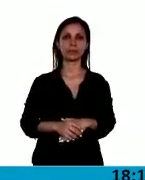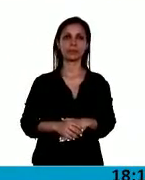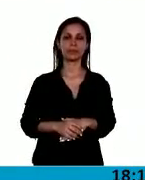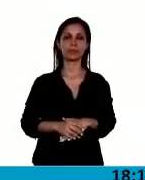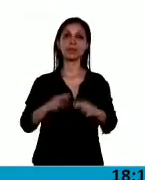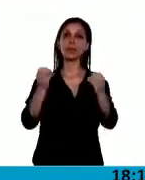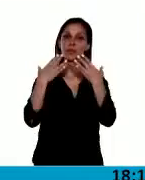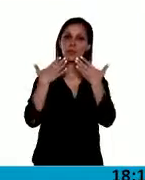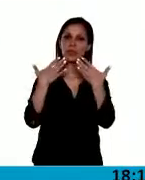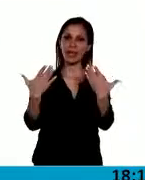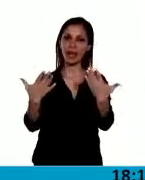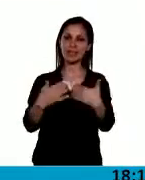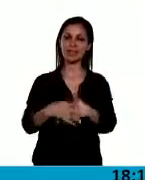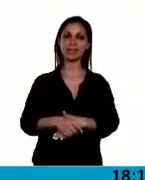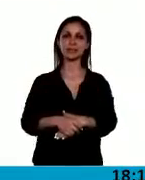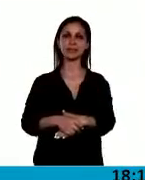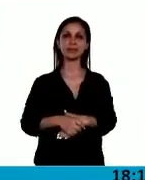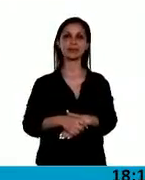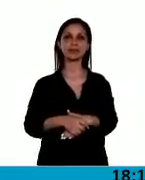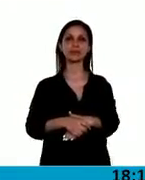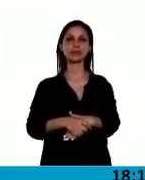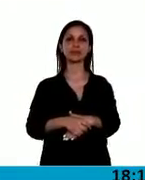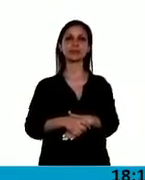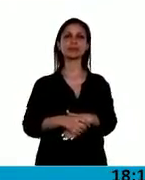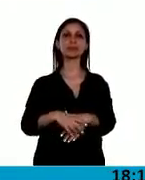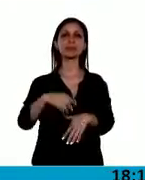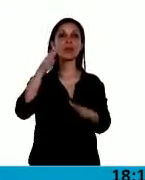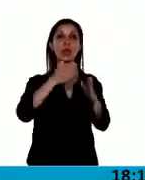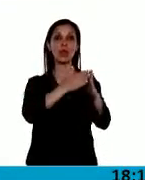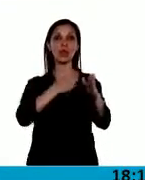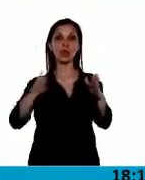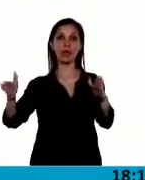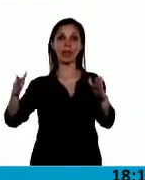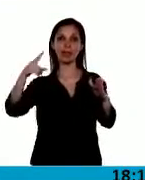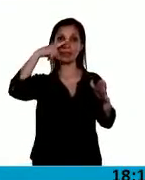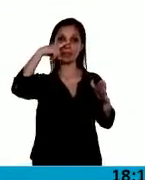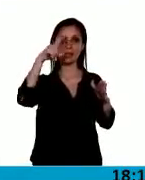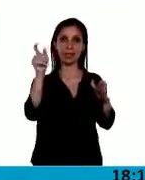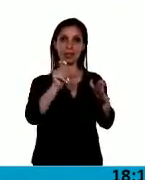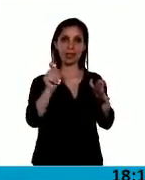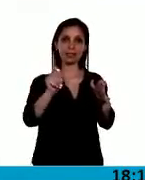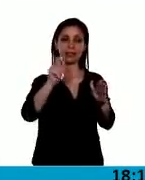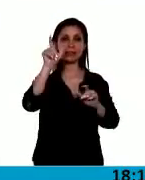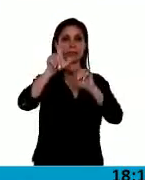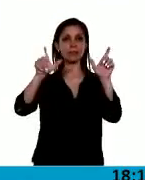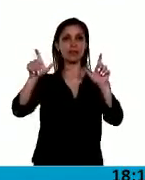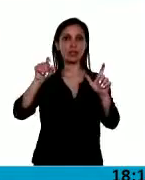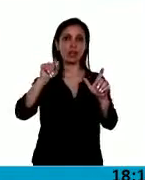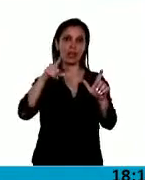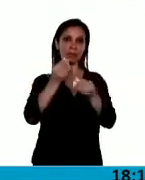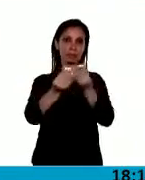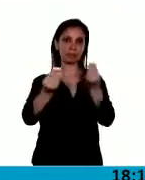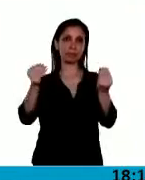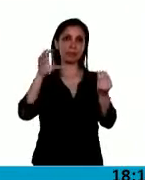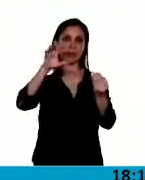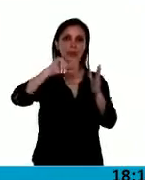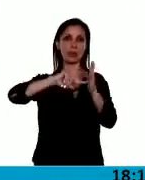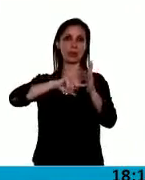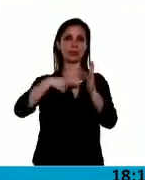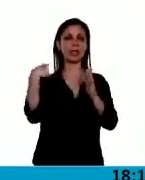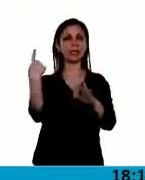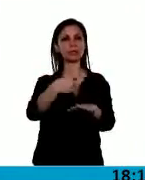Muchas gracias, señor presidente. En estos 7 meses, los bonaerenses nos hemos visto sometidos a una